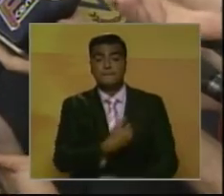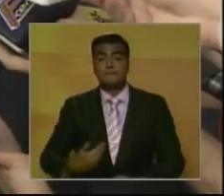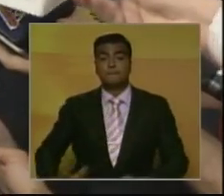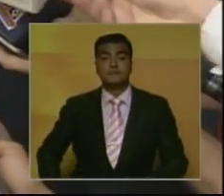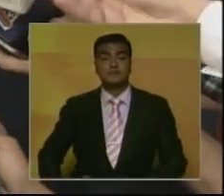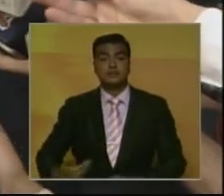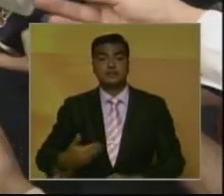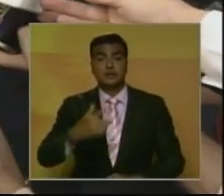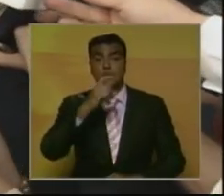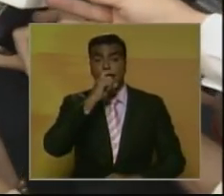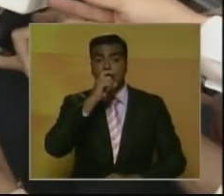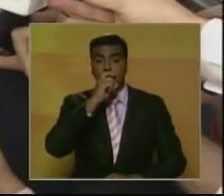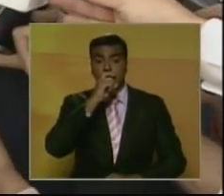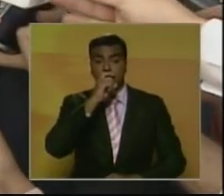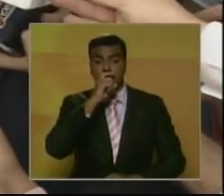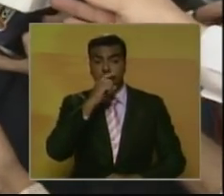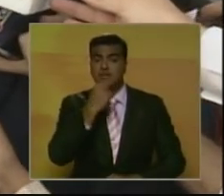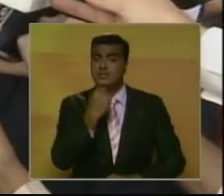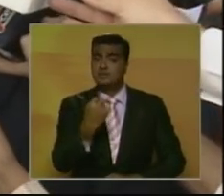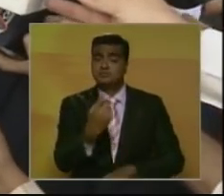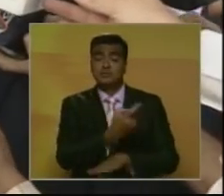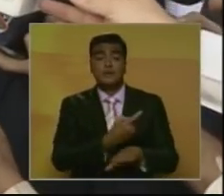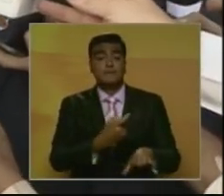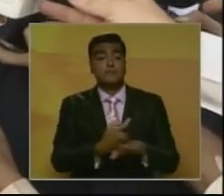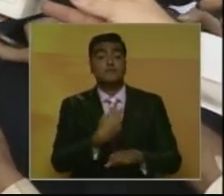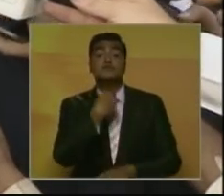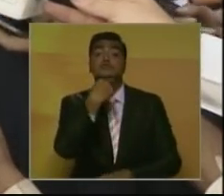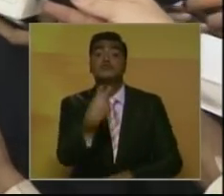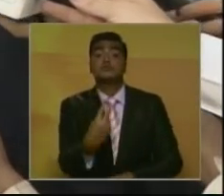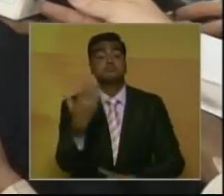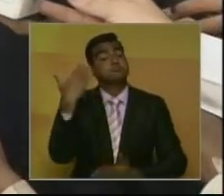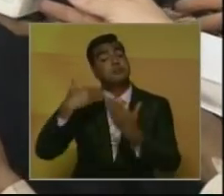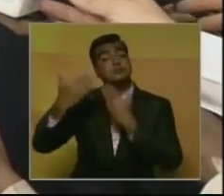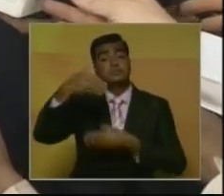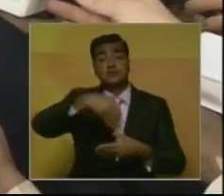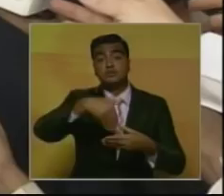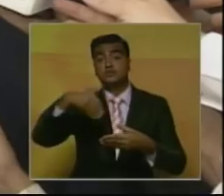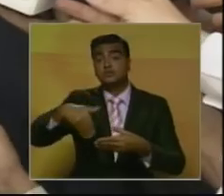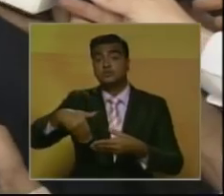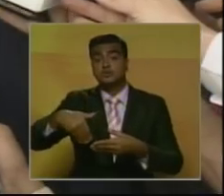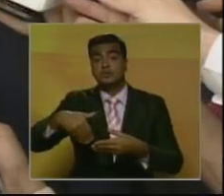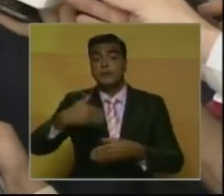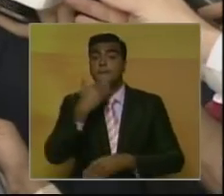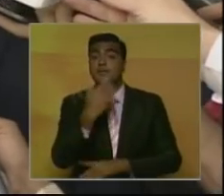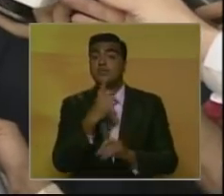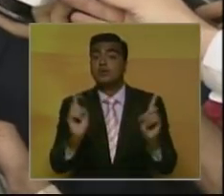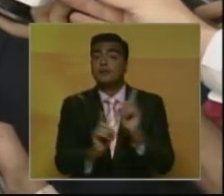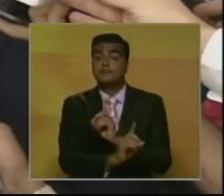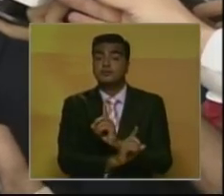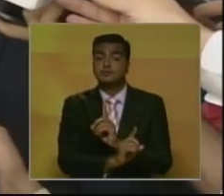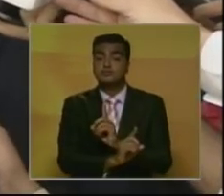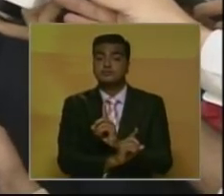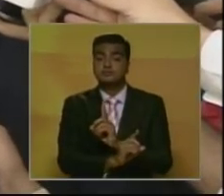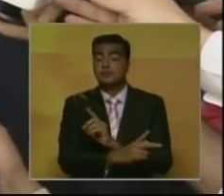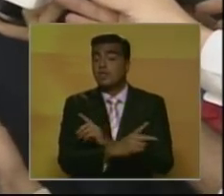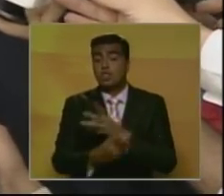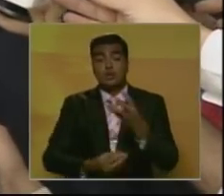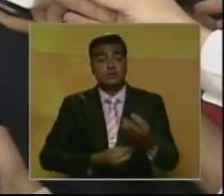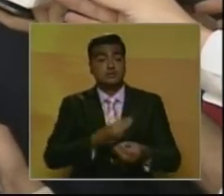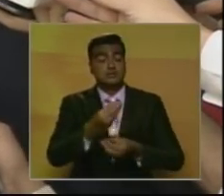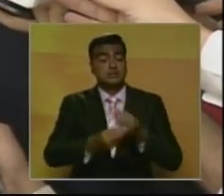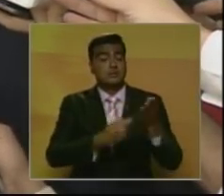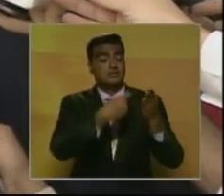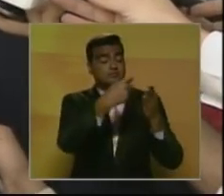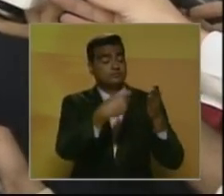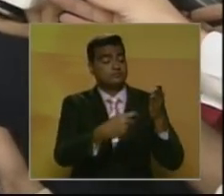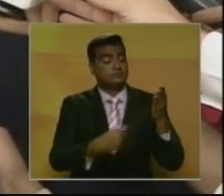Nicolás Maduro, Márquez señaló que el pueblo alzó su voz en las pasadas elecciones parlamentarias pidiendo cambio y de no darse a través del consenso